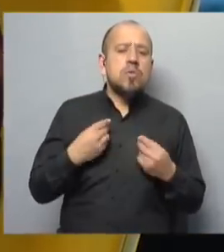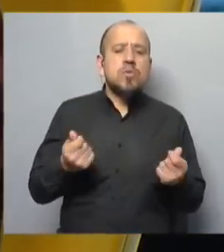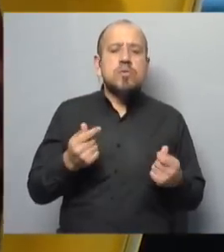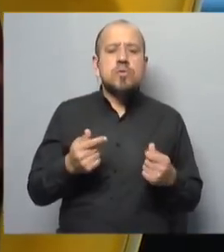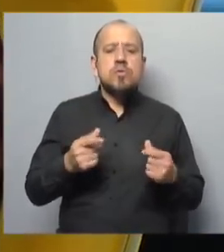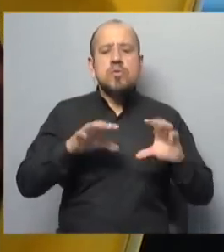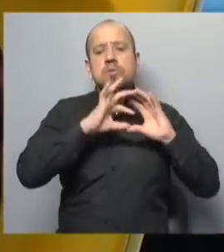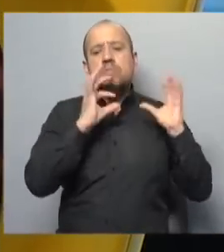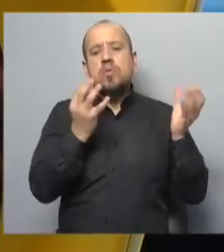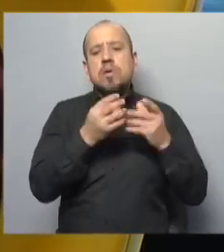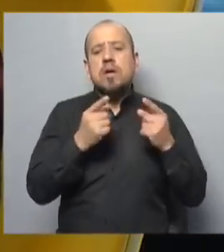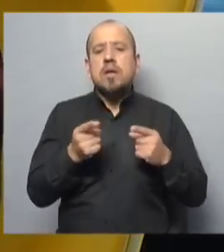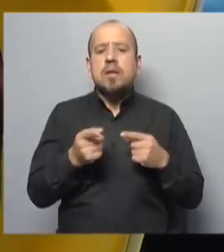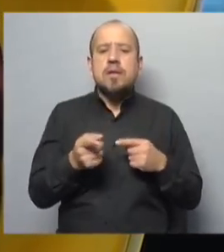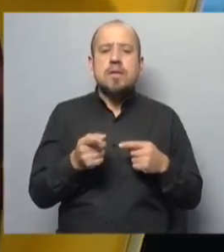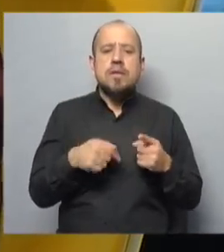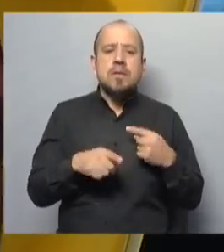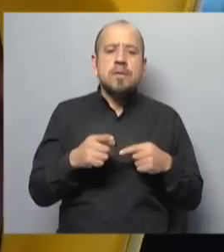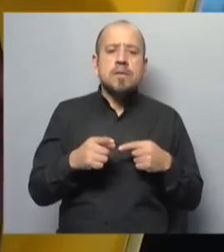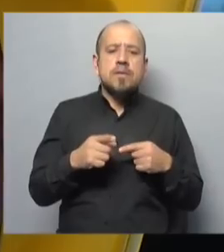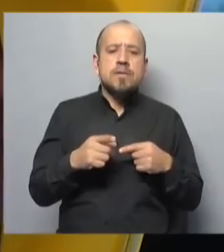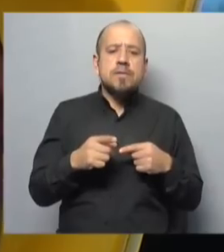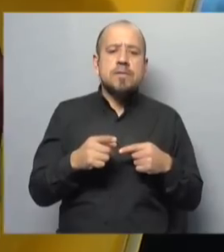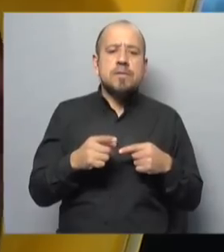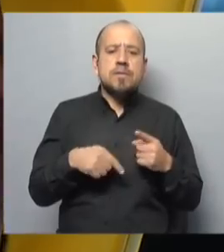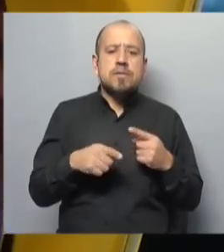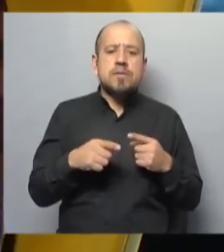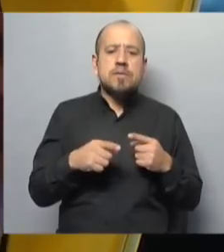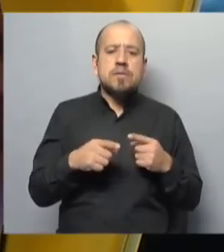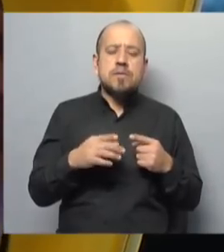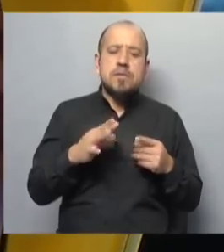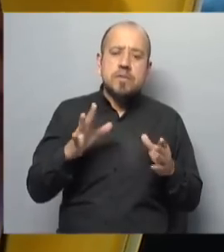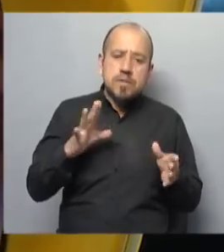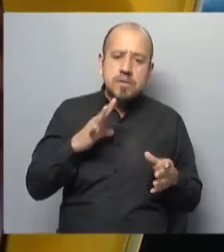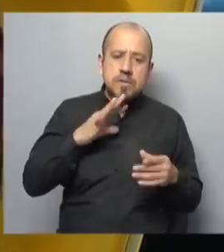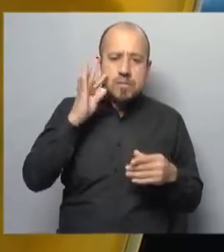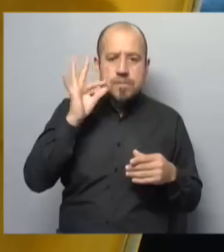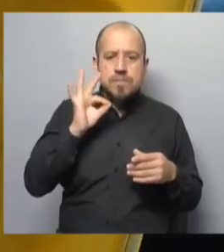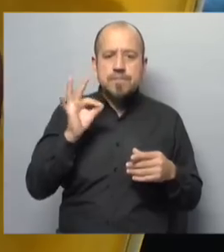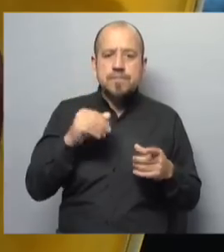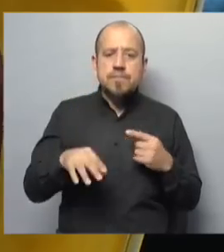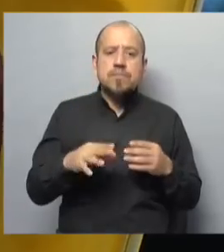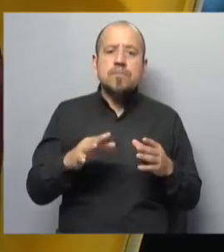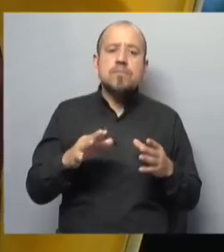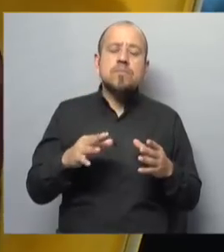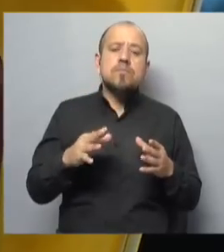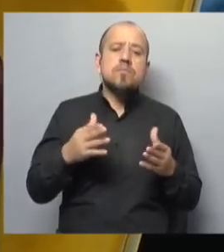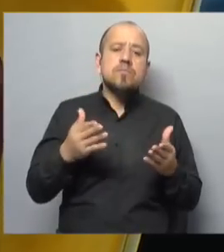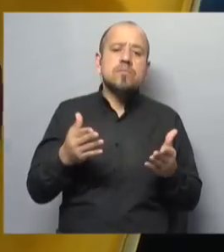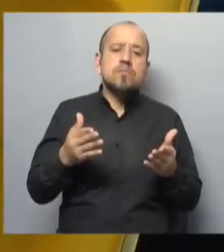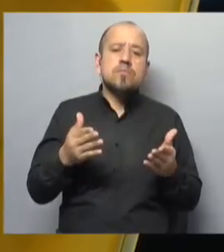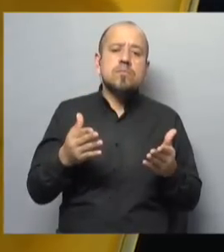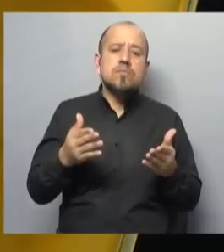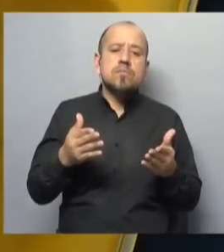delante este algo ya éste con respecto a la posibilidad o por lo menos se visualiza como que